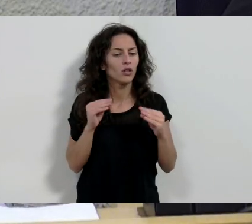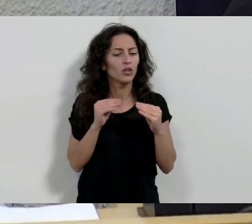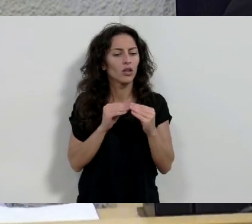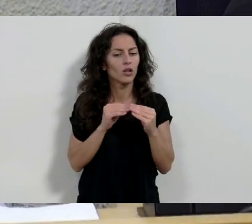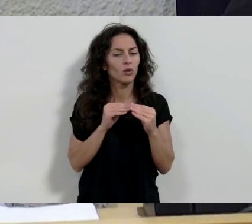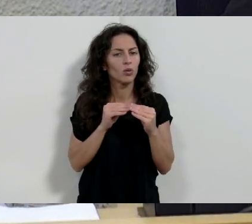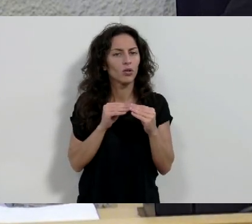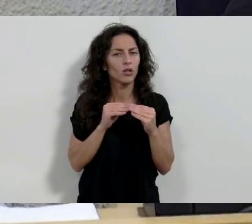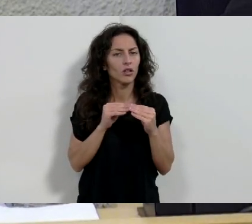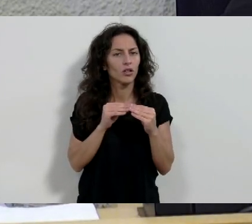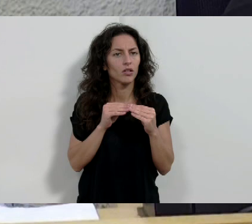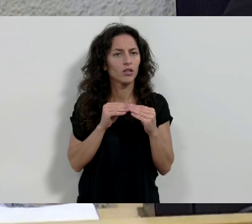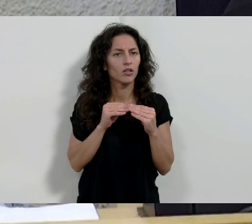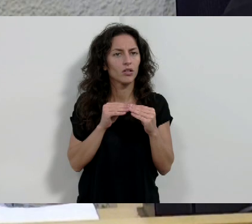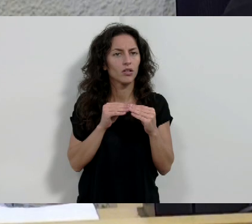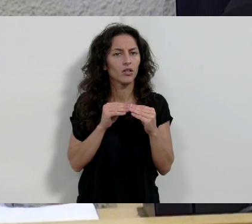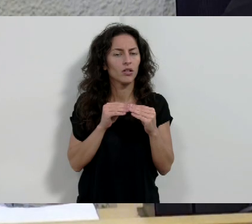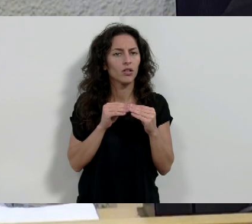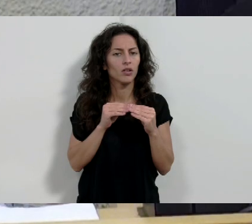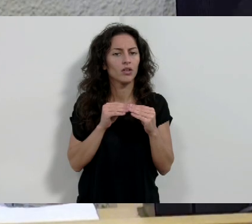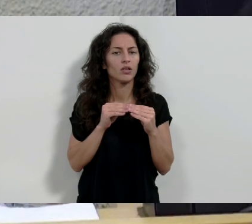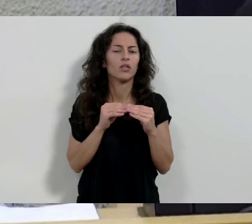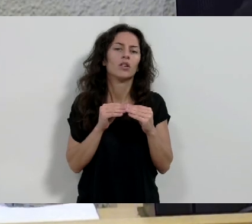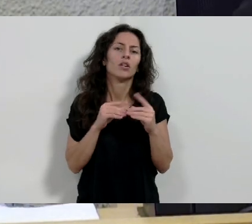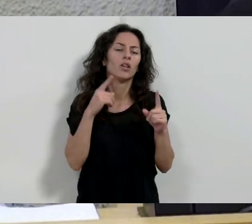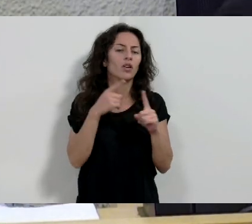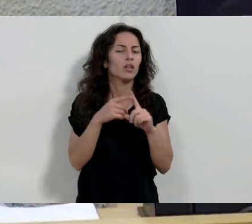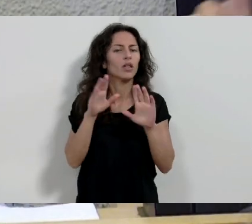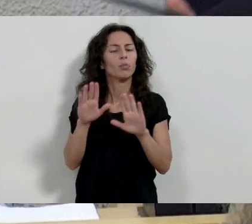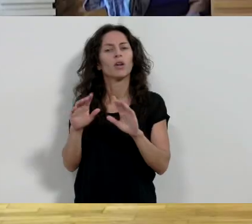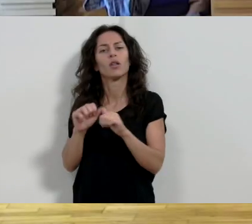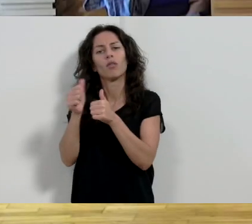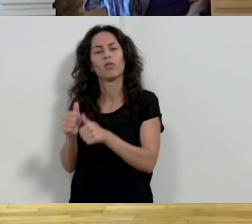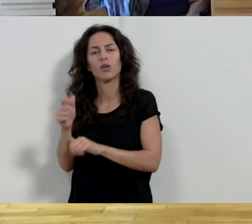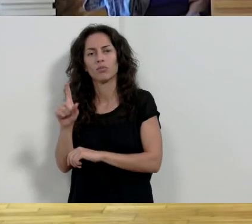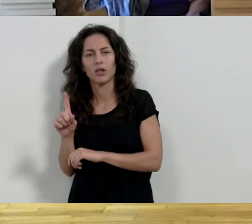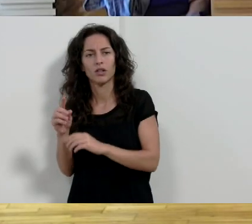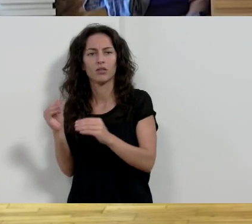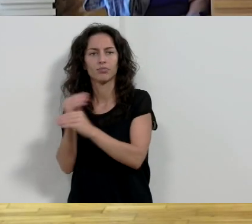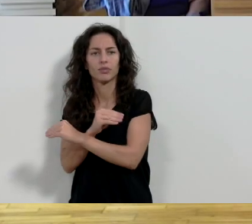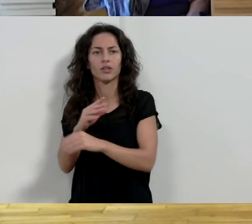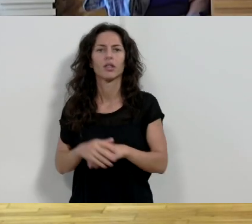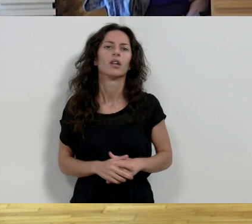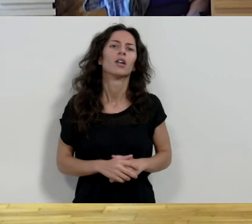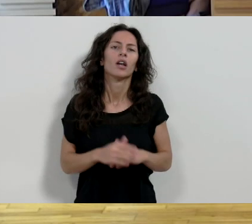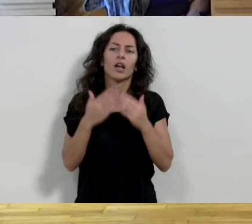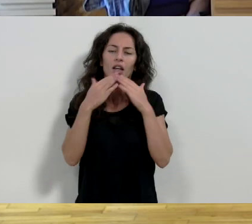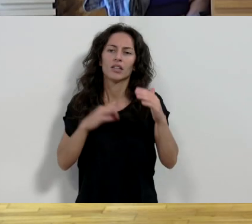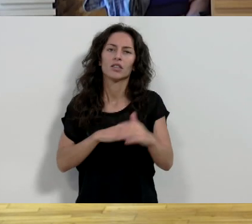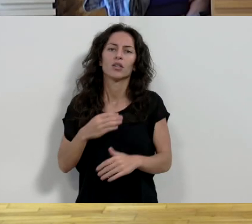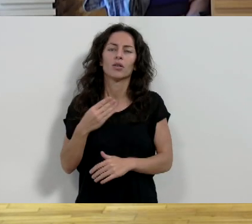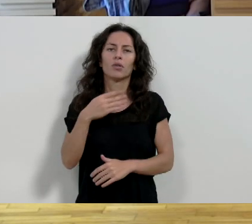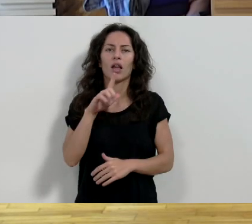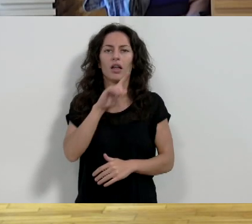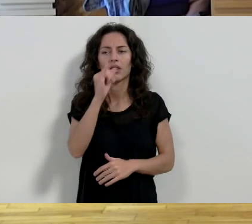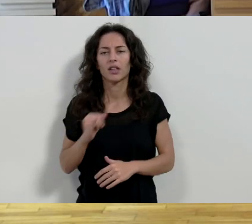no en la forma. Gracias. Gracias, señor Blázquez. Pues tiene la palabra la señora Peinado por el Grupo Municipal de Unidas